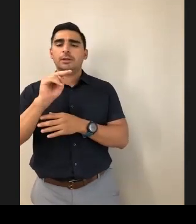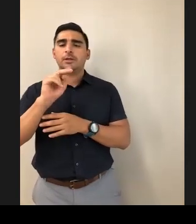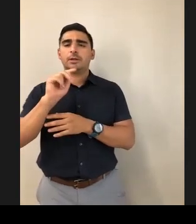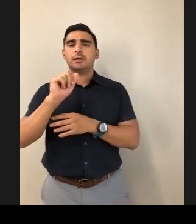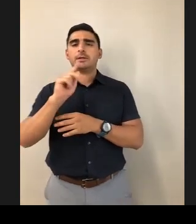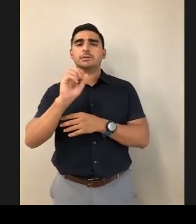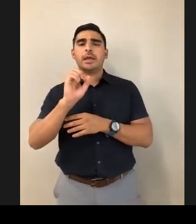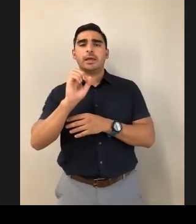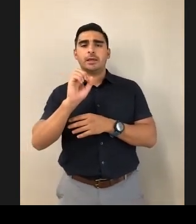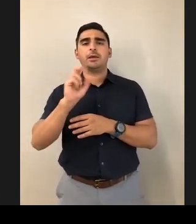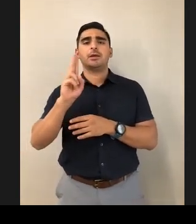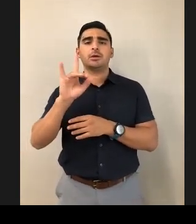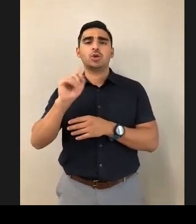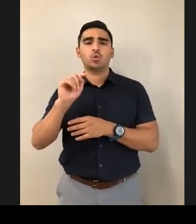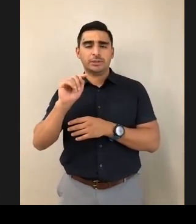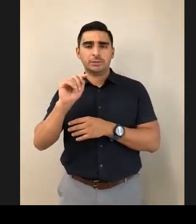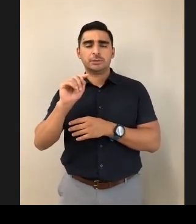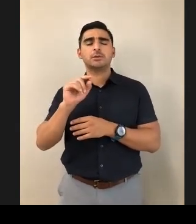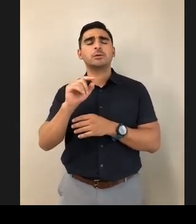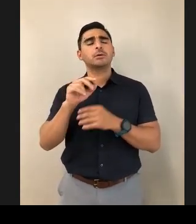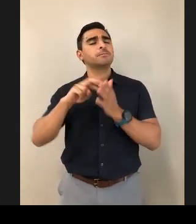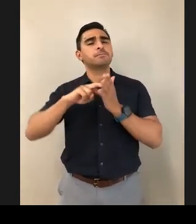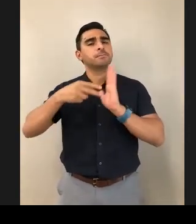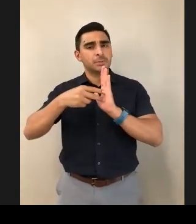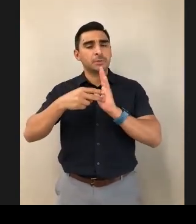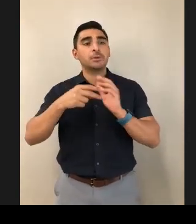la unidad de entrada.